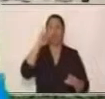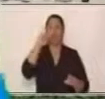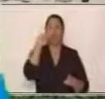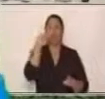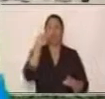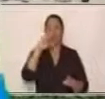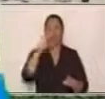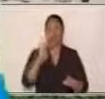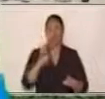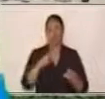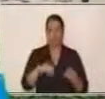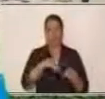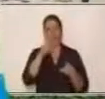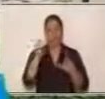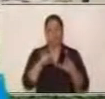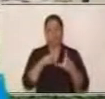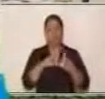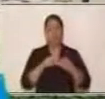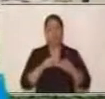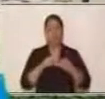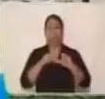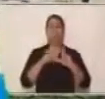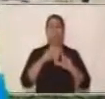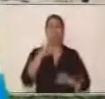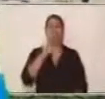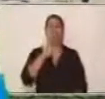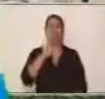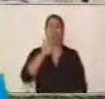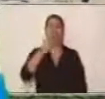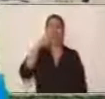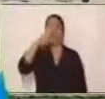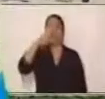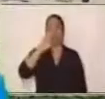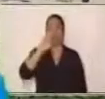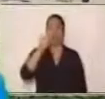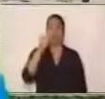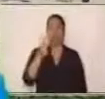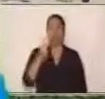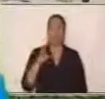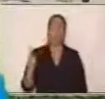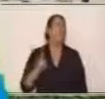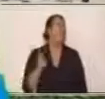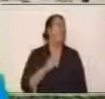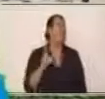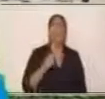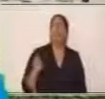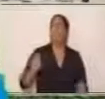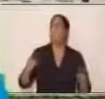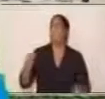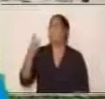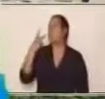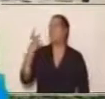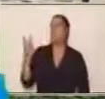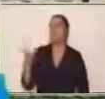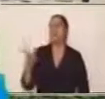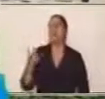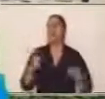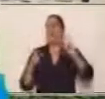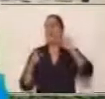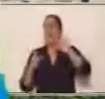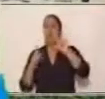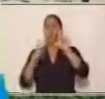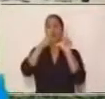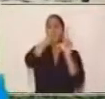abertura, las partes del ángulo. ¿Dónde podemos apreciar ángulos obtusos en